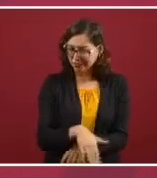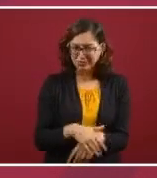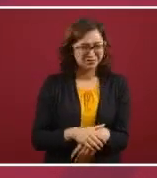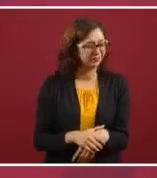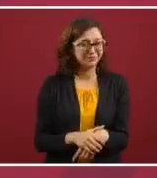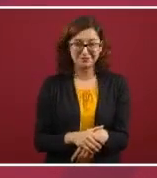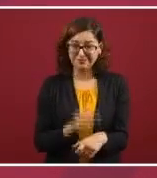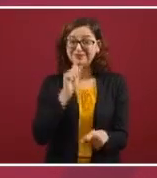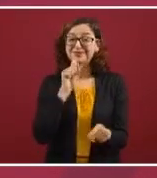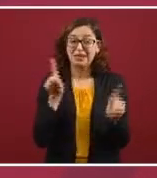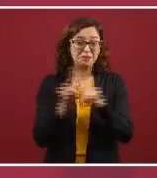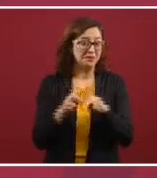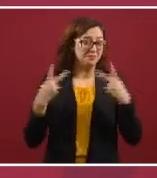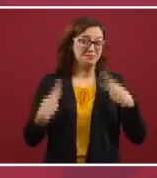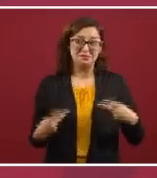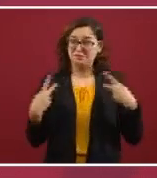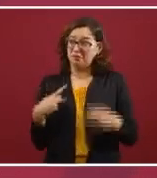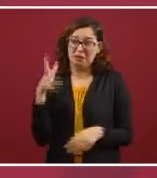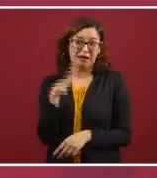sino civiles.